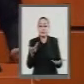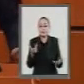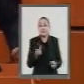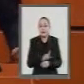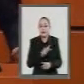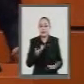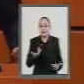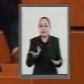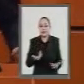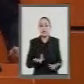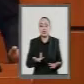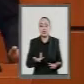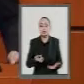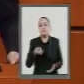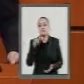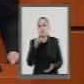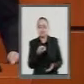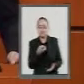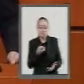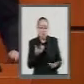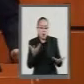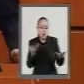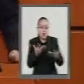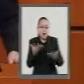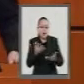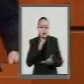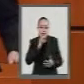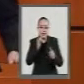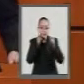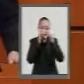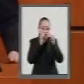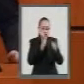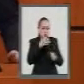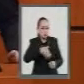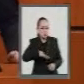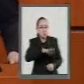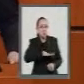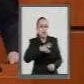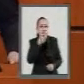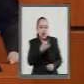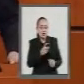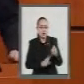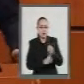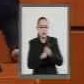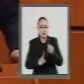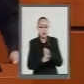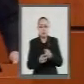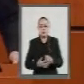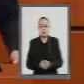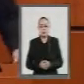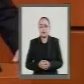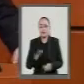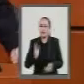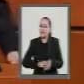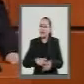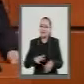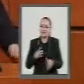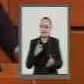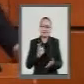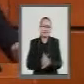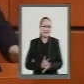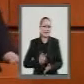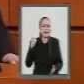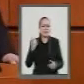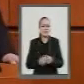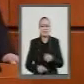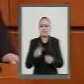aparentemente no hubo una atención especial al mismo. Y más grave aún es el